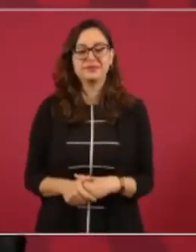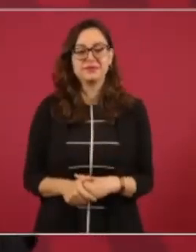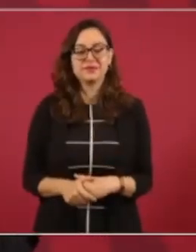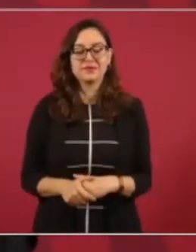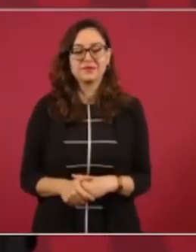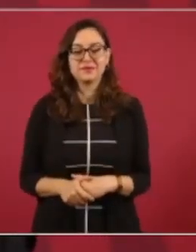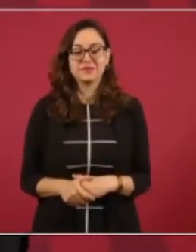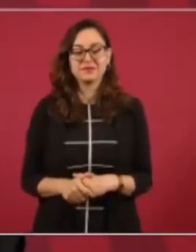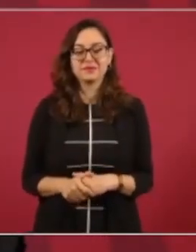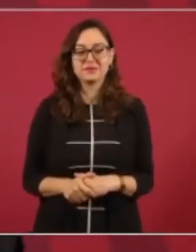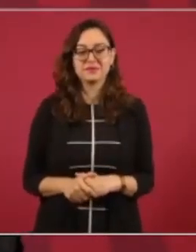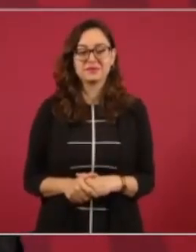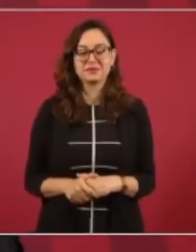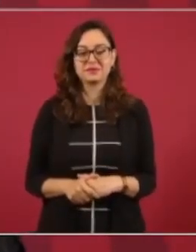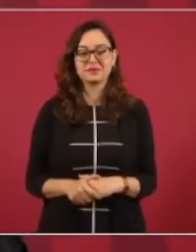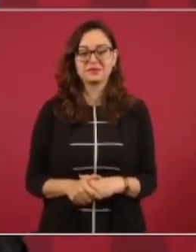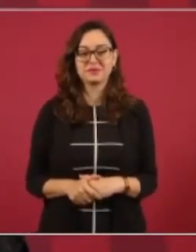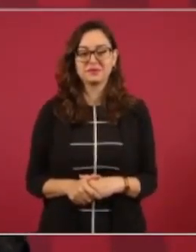no son